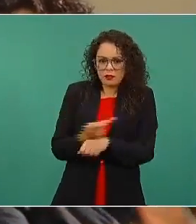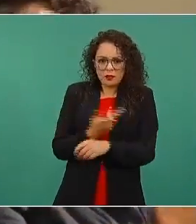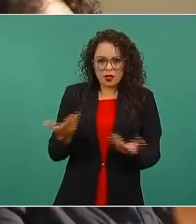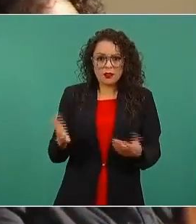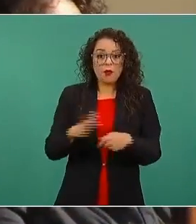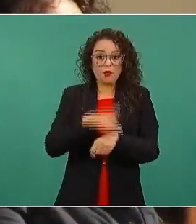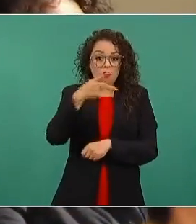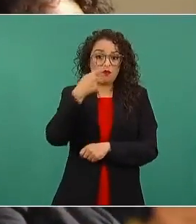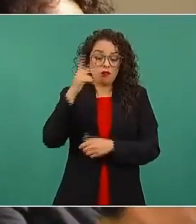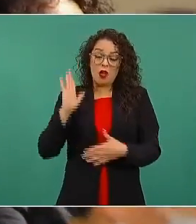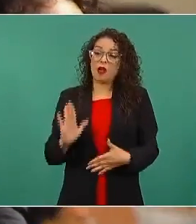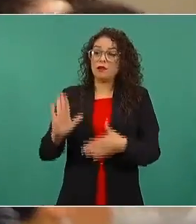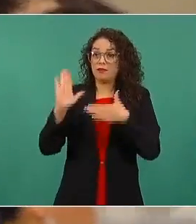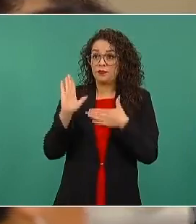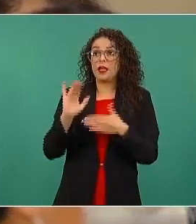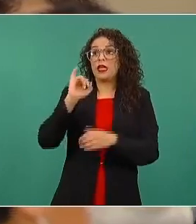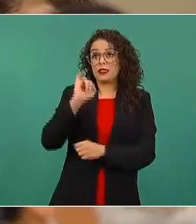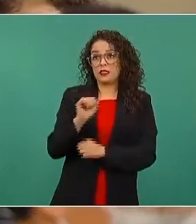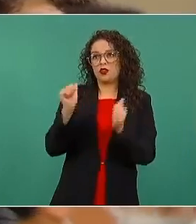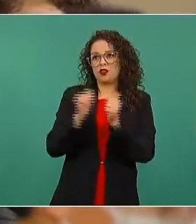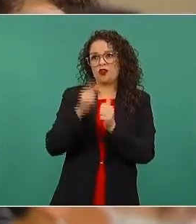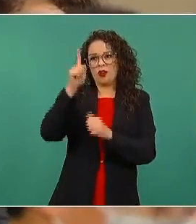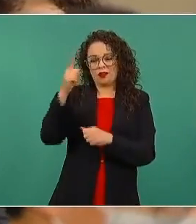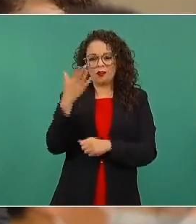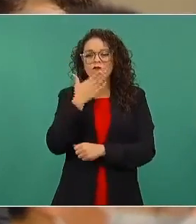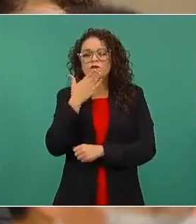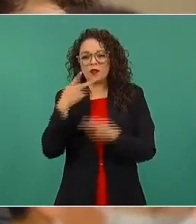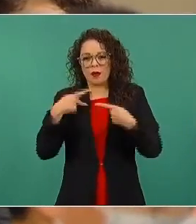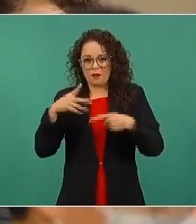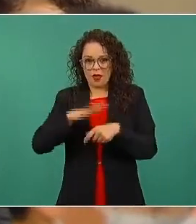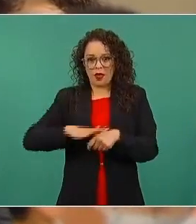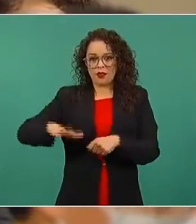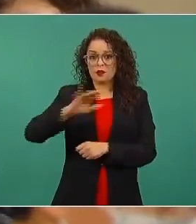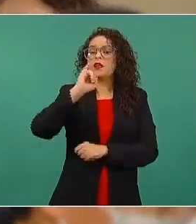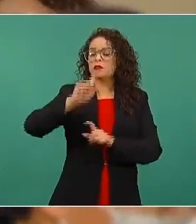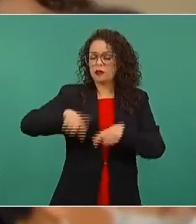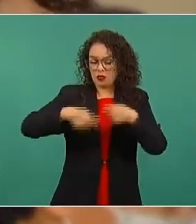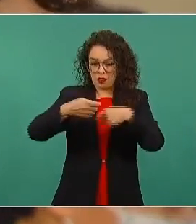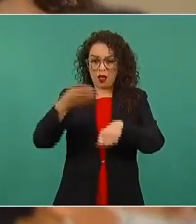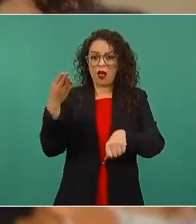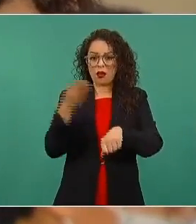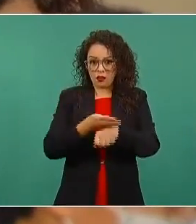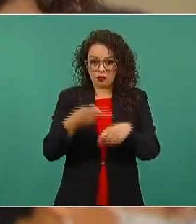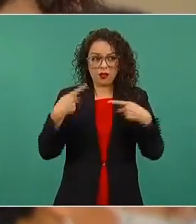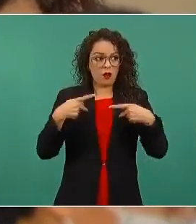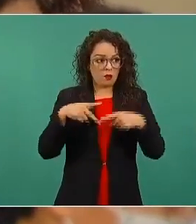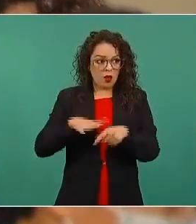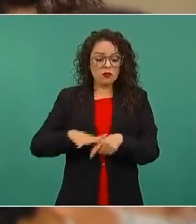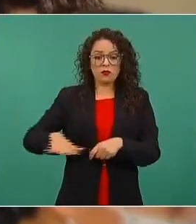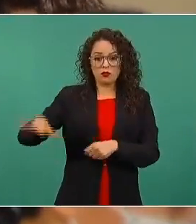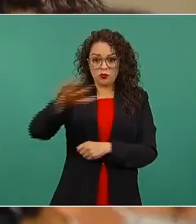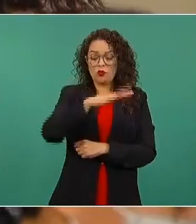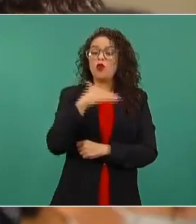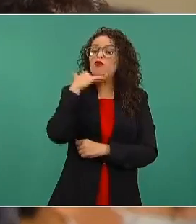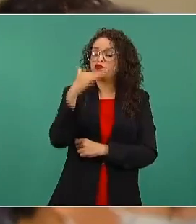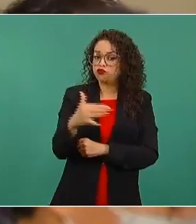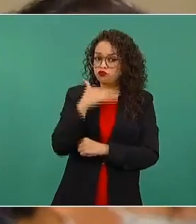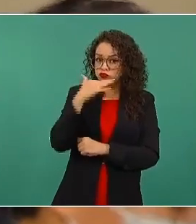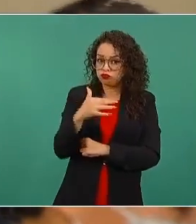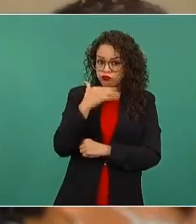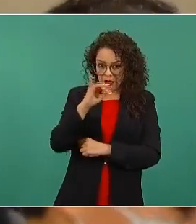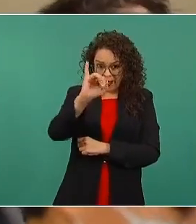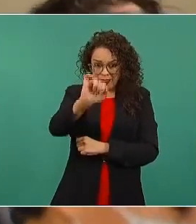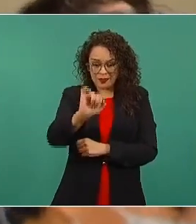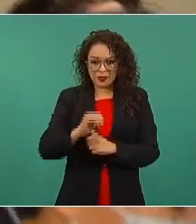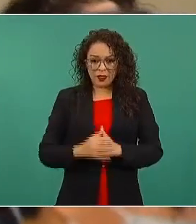sonorenses de que se va a hacer justicia con esta deuda histórica que se tiene con los sonorenses para castigar la corrupción que se vivió